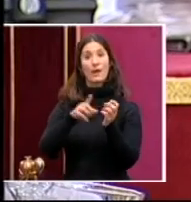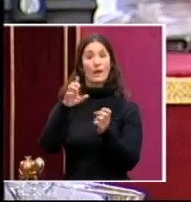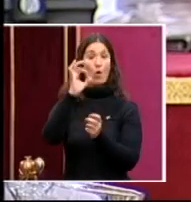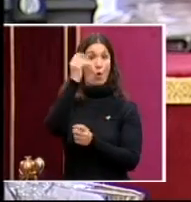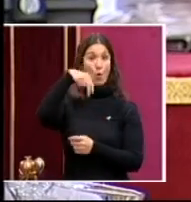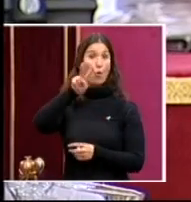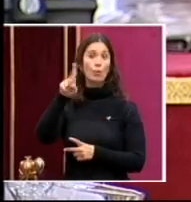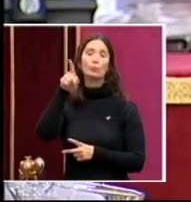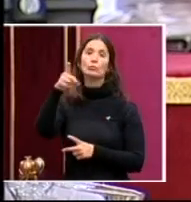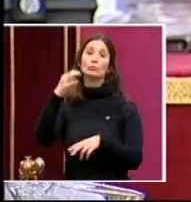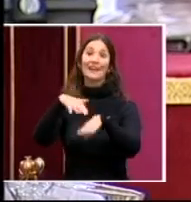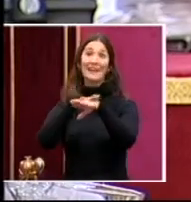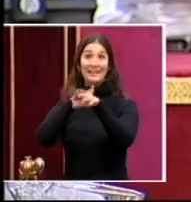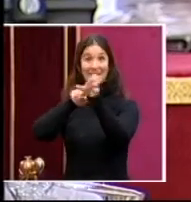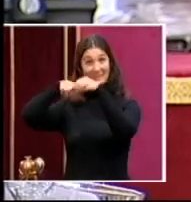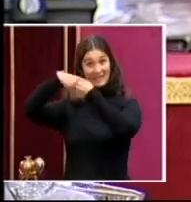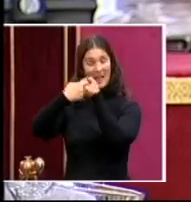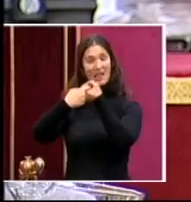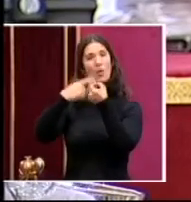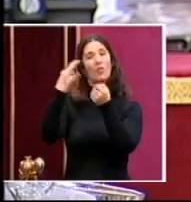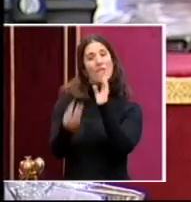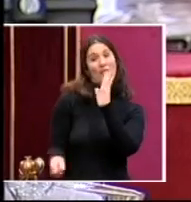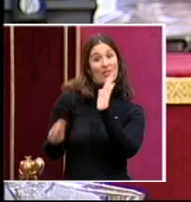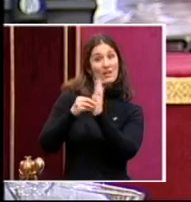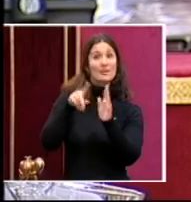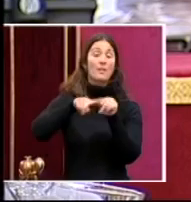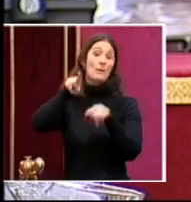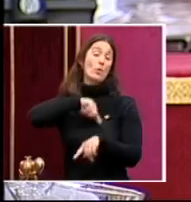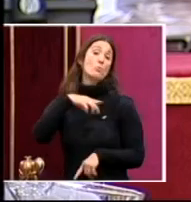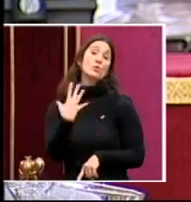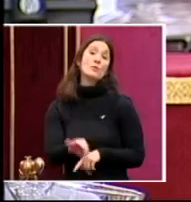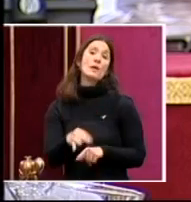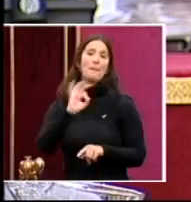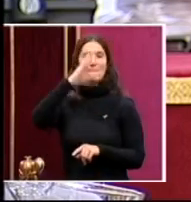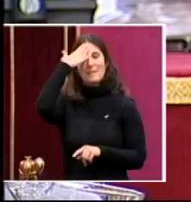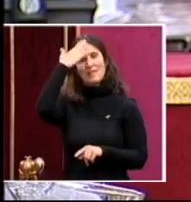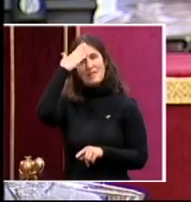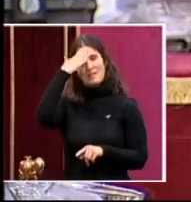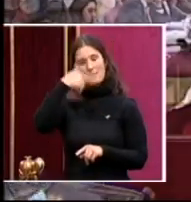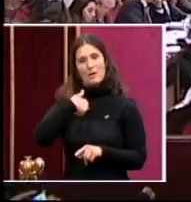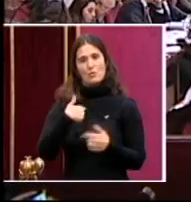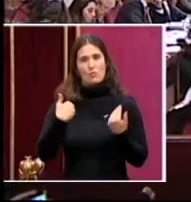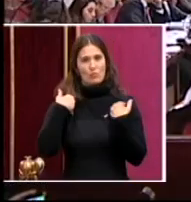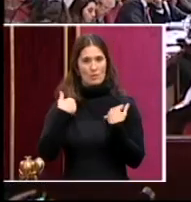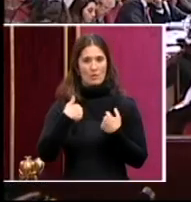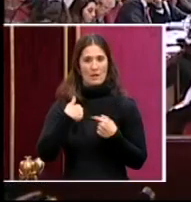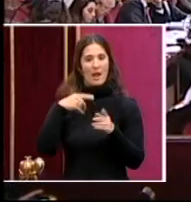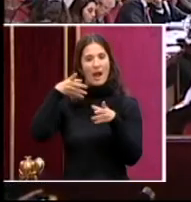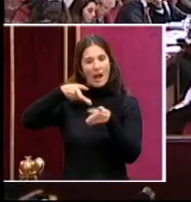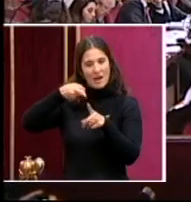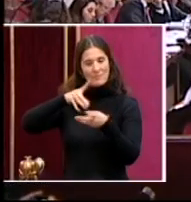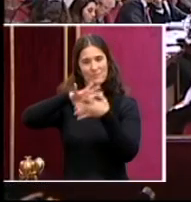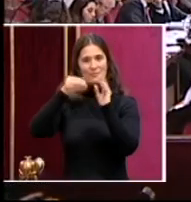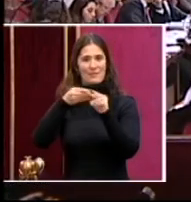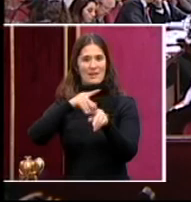Unidas a que sus Estados miembros integren, en la medida de sus posibilidades, los principios de Yocarta en la aplicación e interpretación